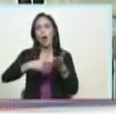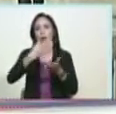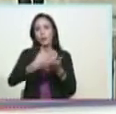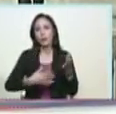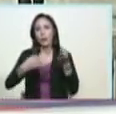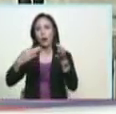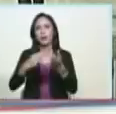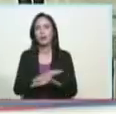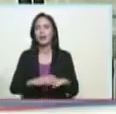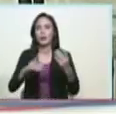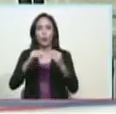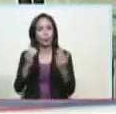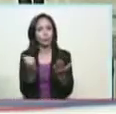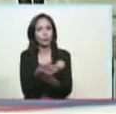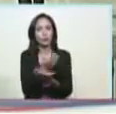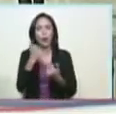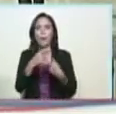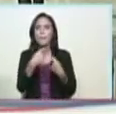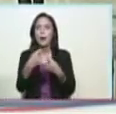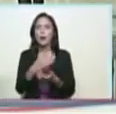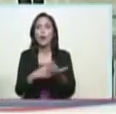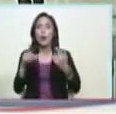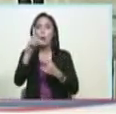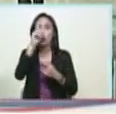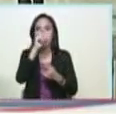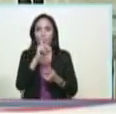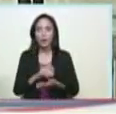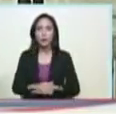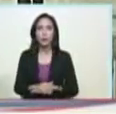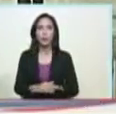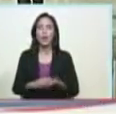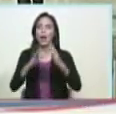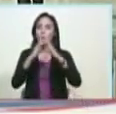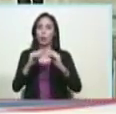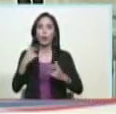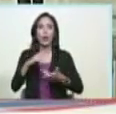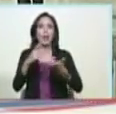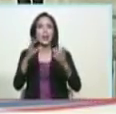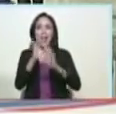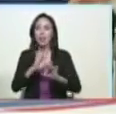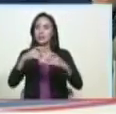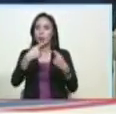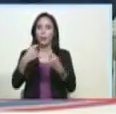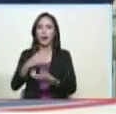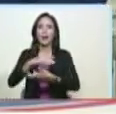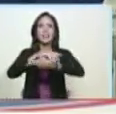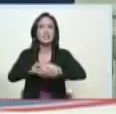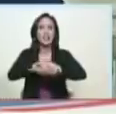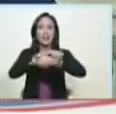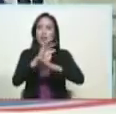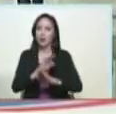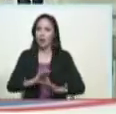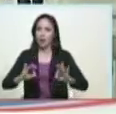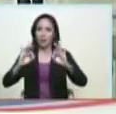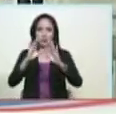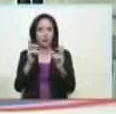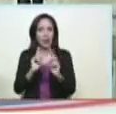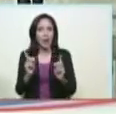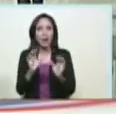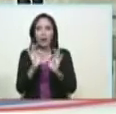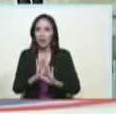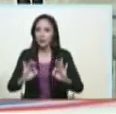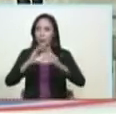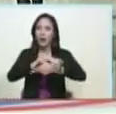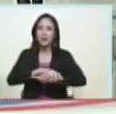exonerar por un periodo de un año todos los impuestos para aquellos y desgravámenes